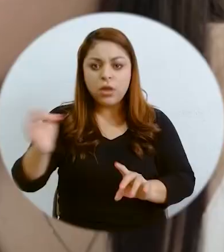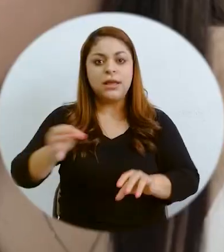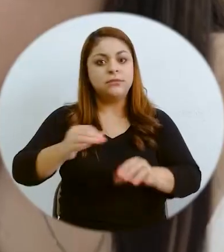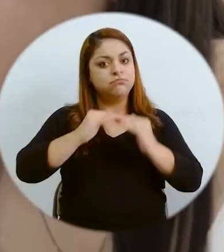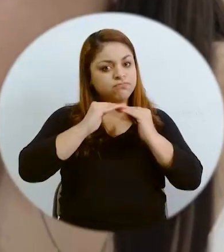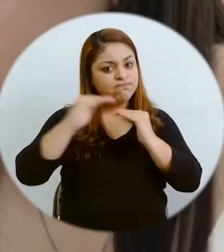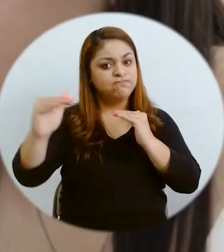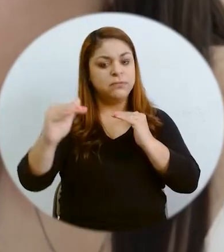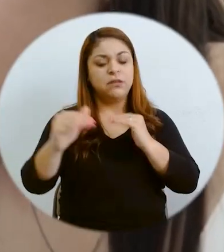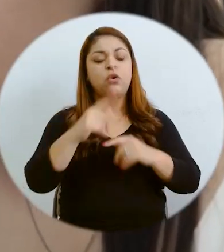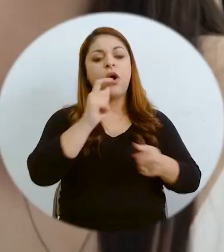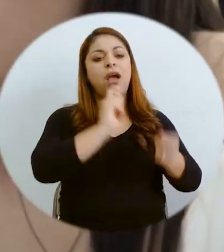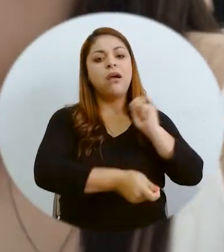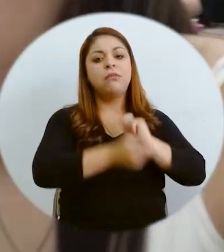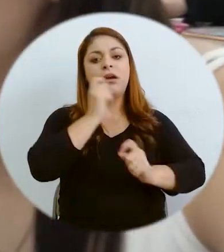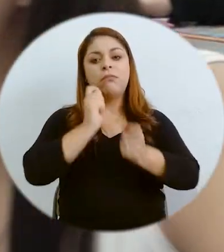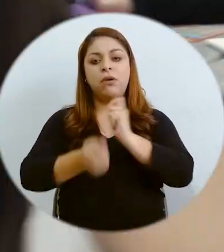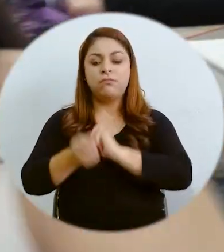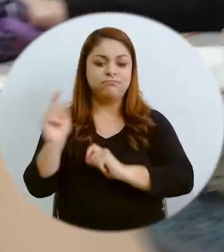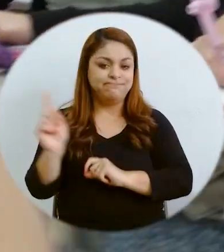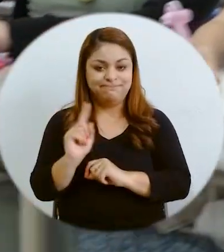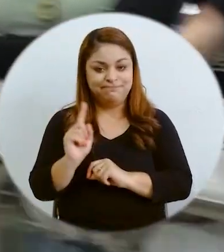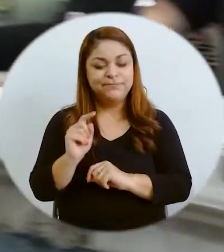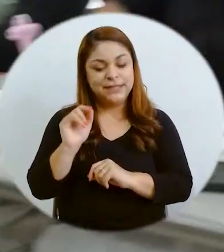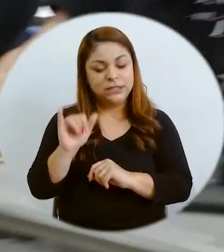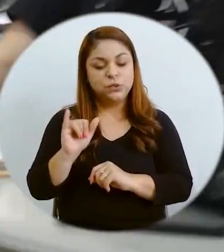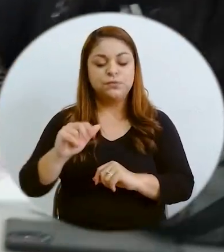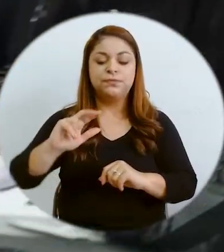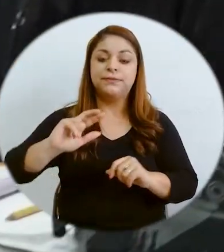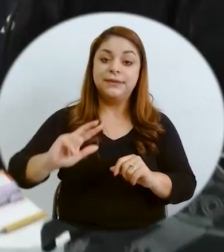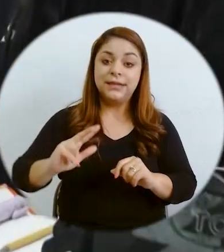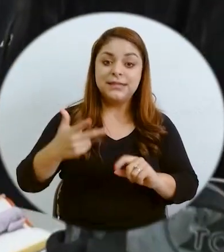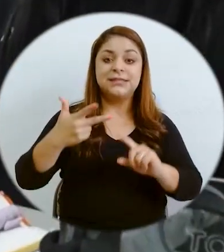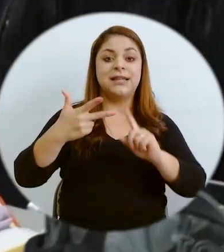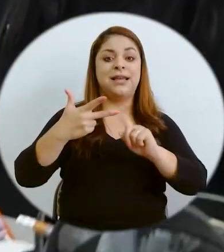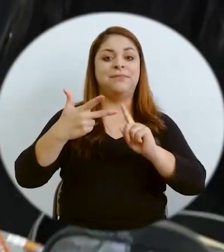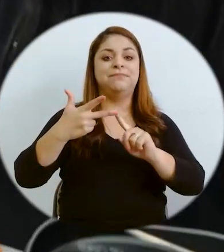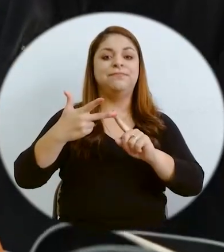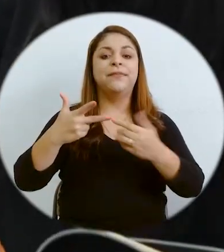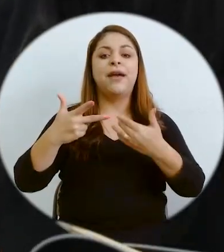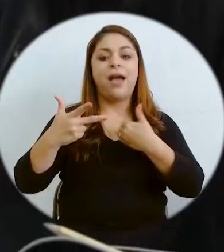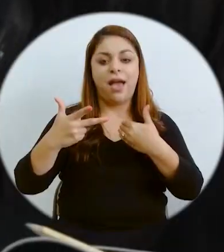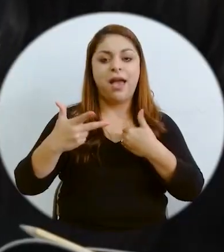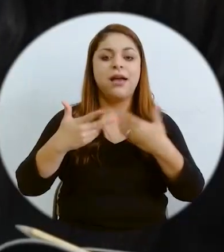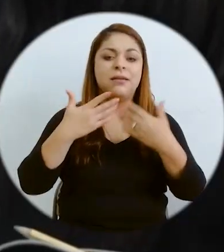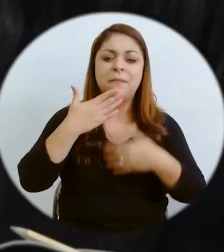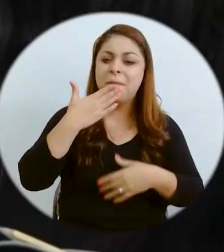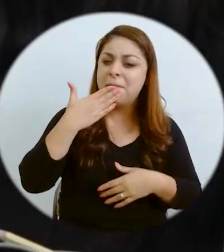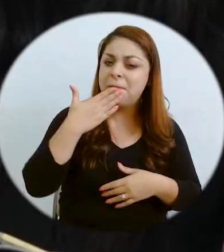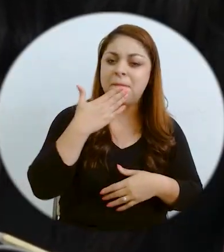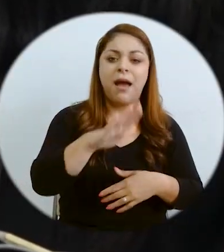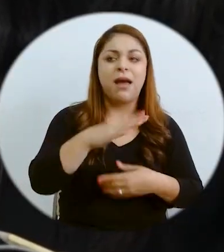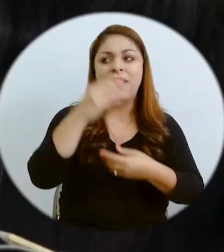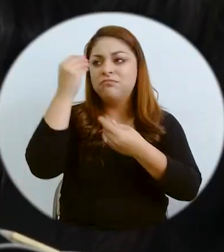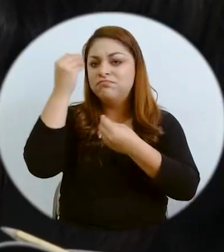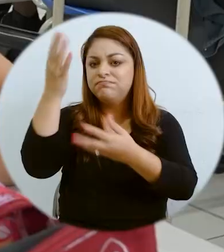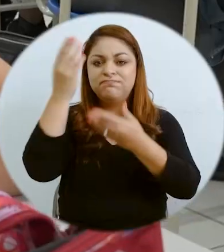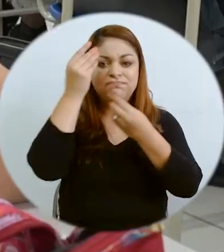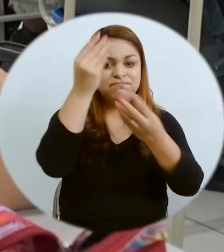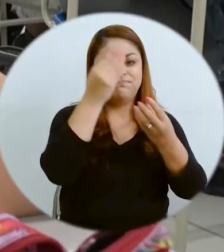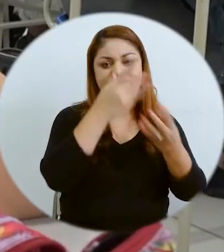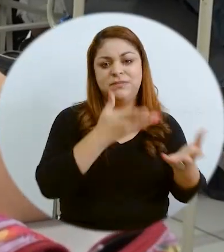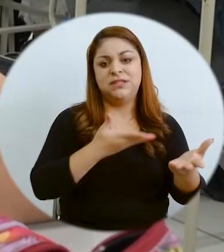tarde, ¿verdad? Y una tercera es que ha habido una mala divulgación de